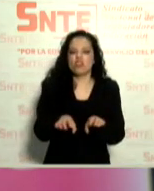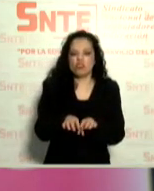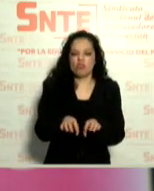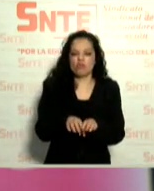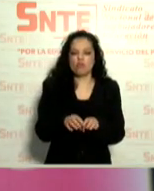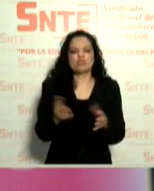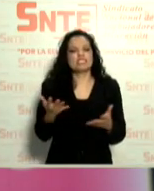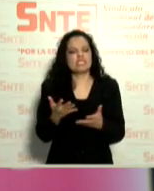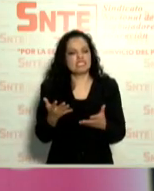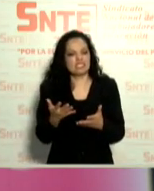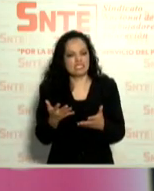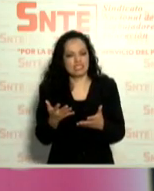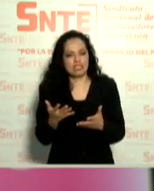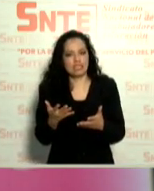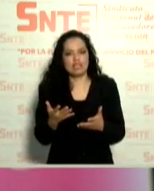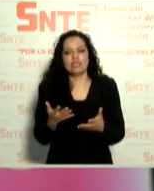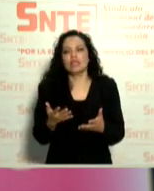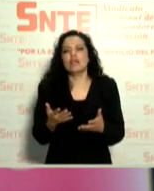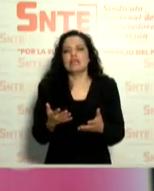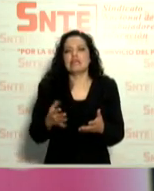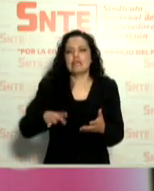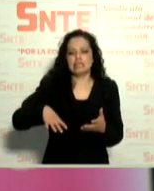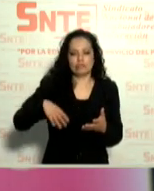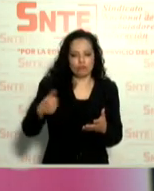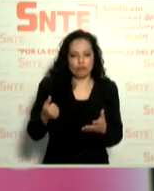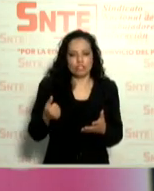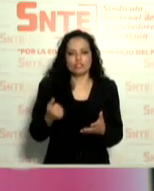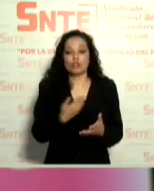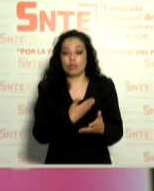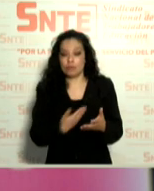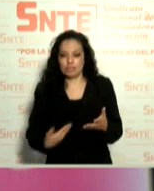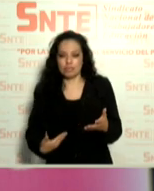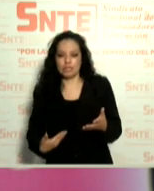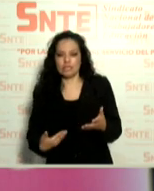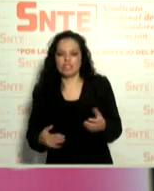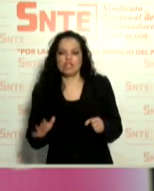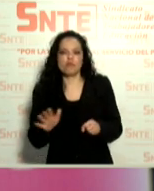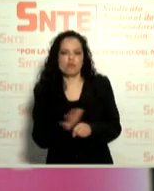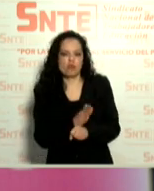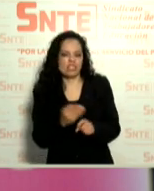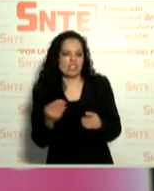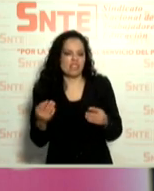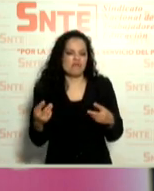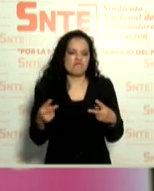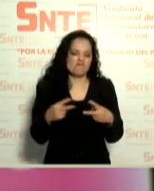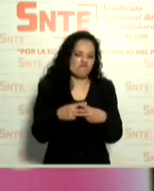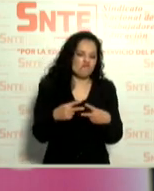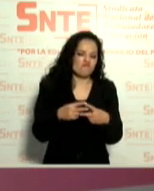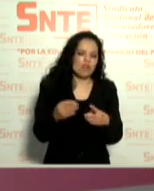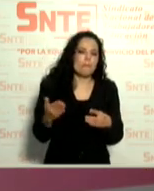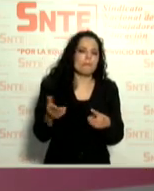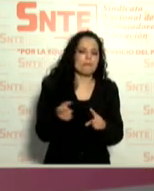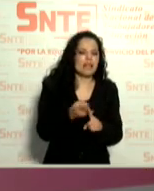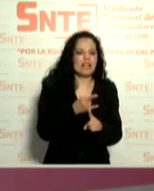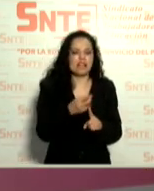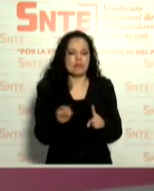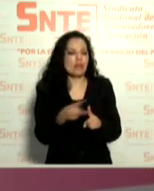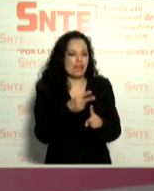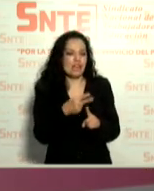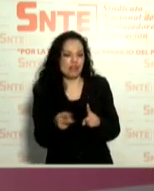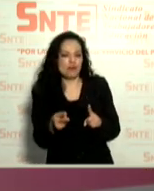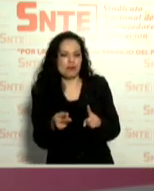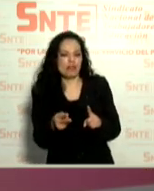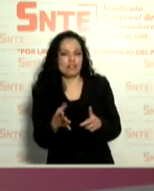echaron encima los dueños de las editoriales, la derecha, los conservadores de toda la vida en